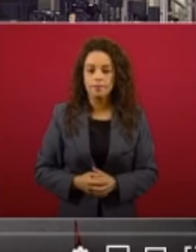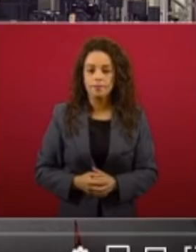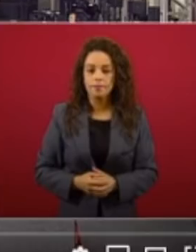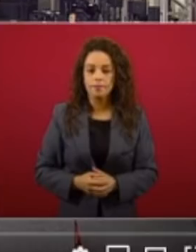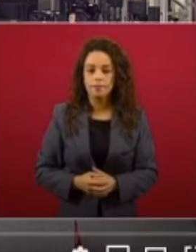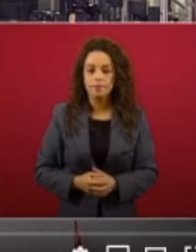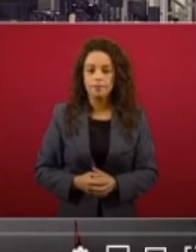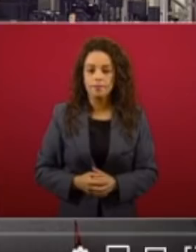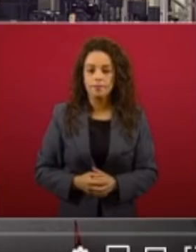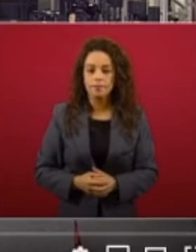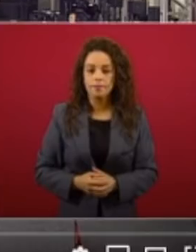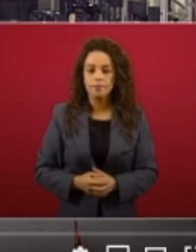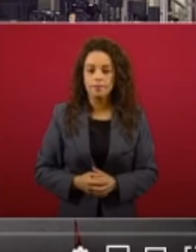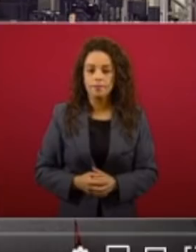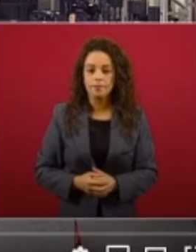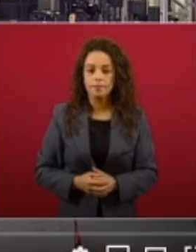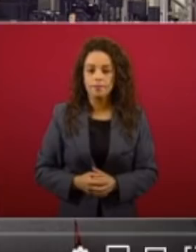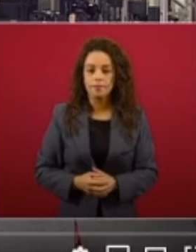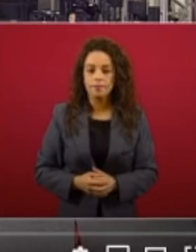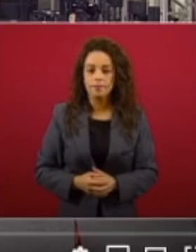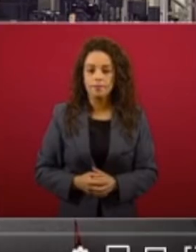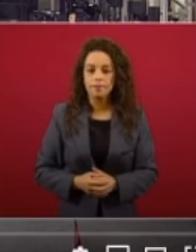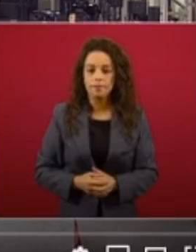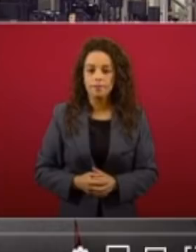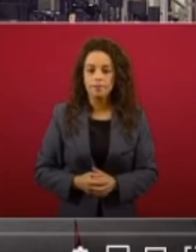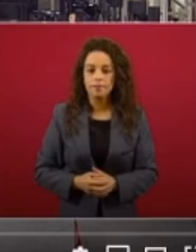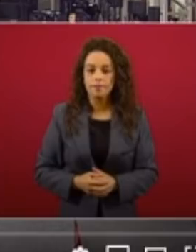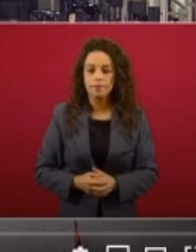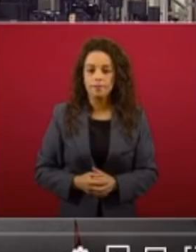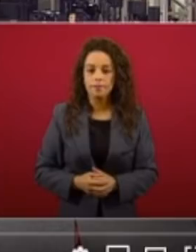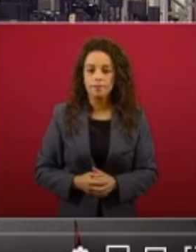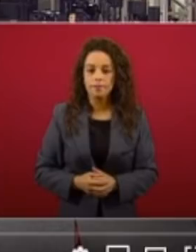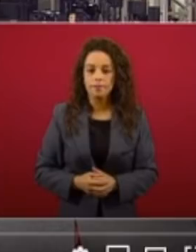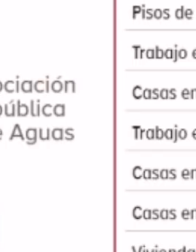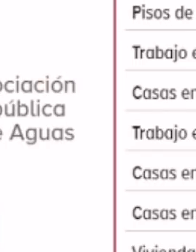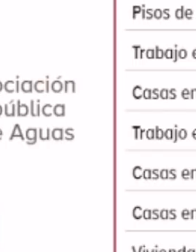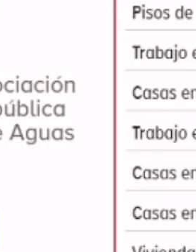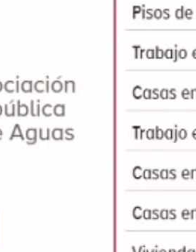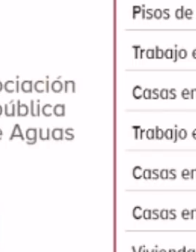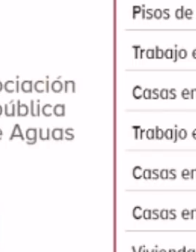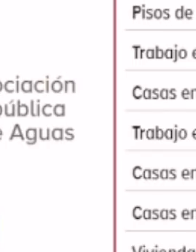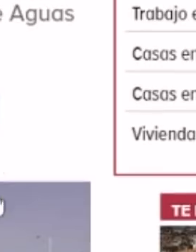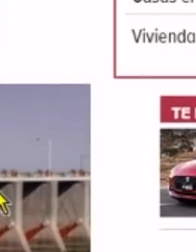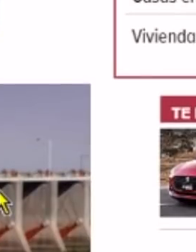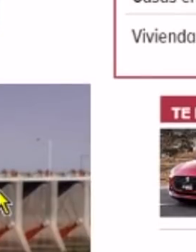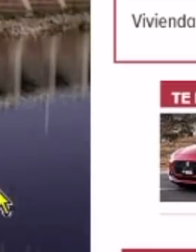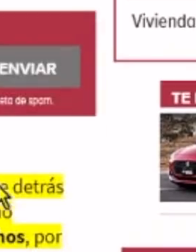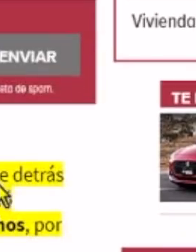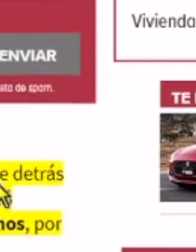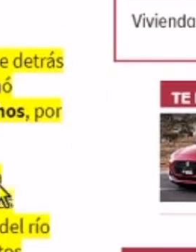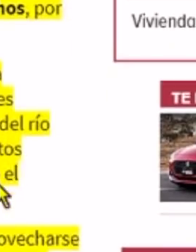saliéndose de la Conagua, apoyando a Enrique Alfaro y descuidando su estado. El propio Javier Corral había firmado lo que el presidente señala,